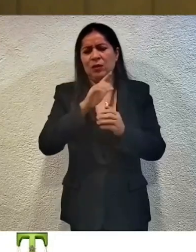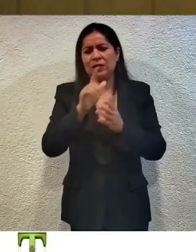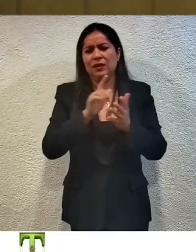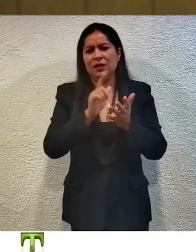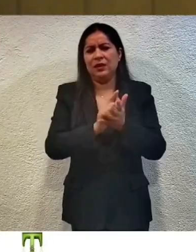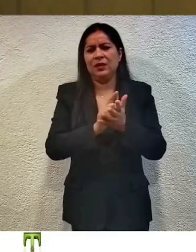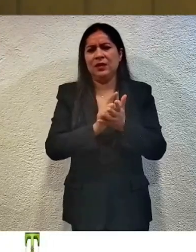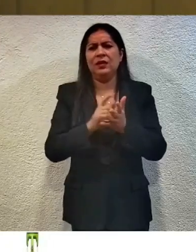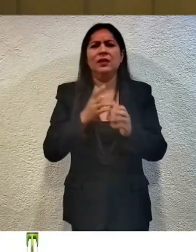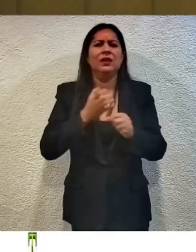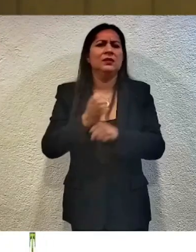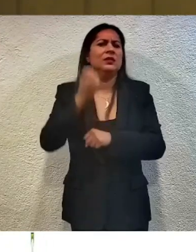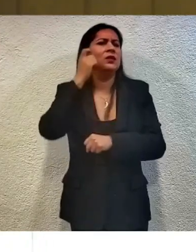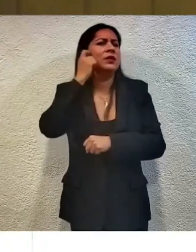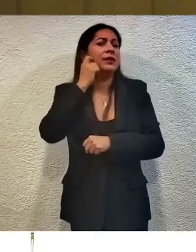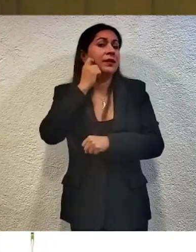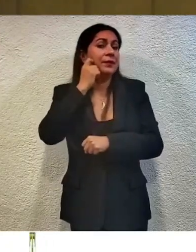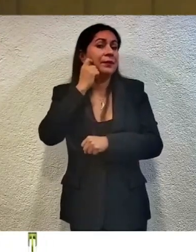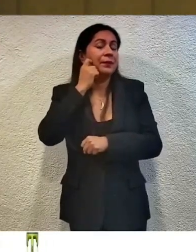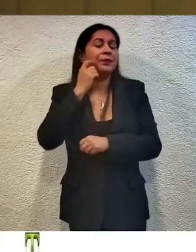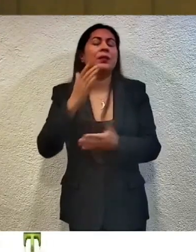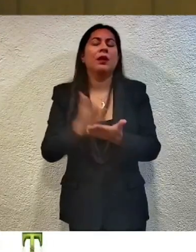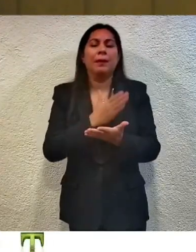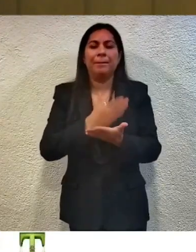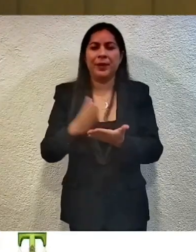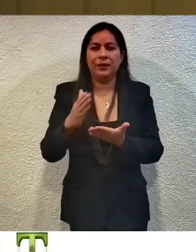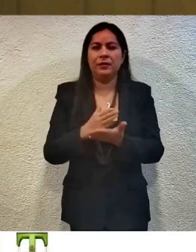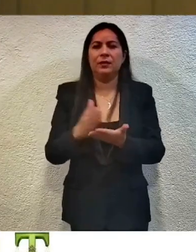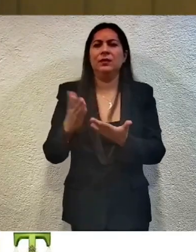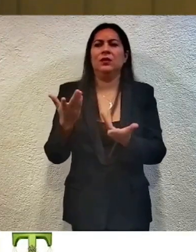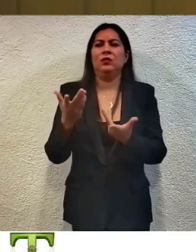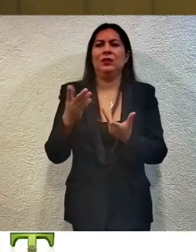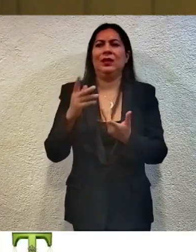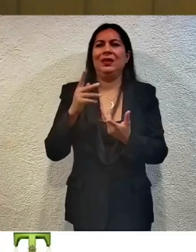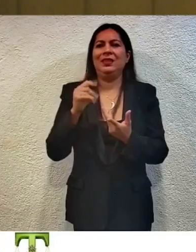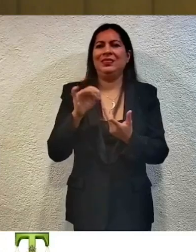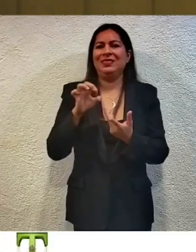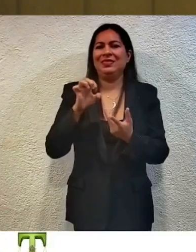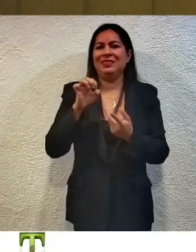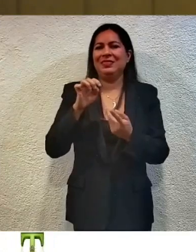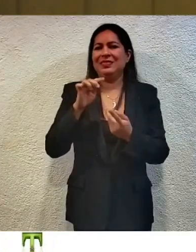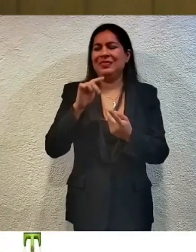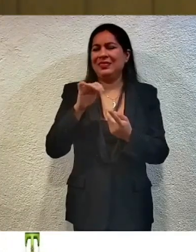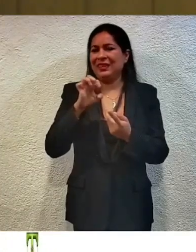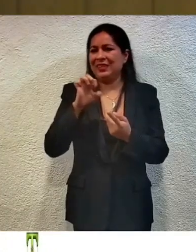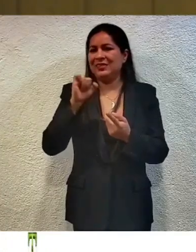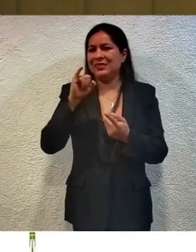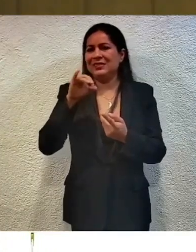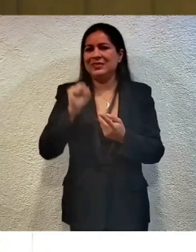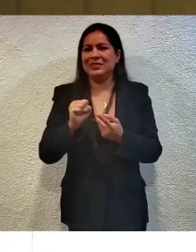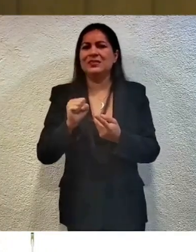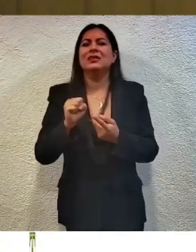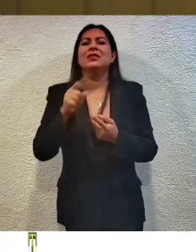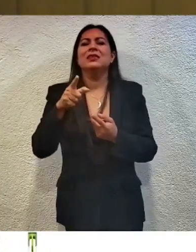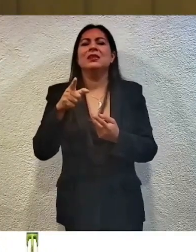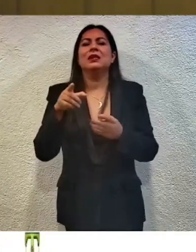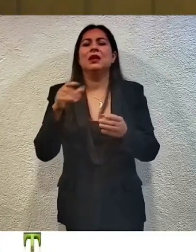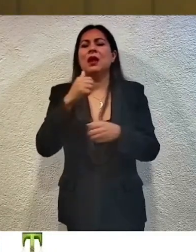legislación del Estado de Guerrero, además de una tesis de una acción de constitucionalidad del